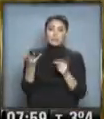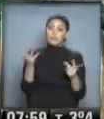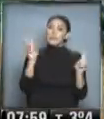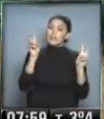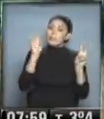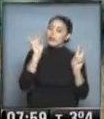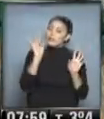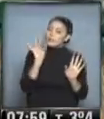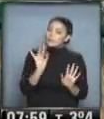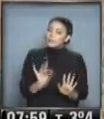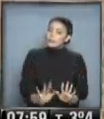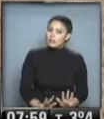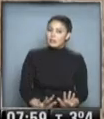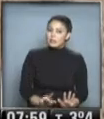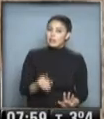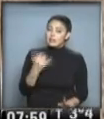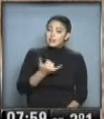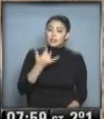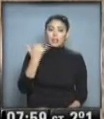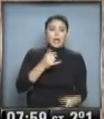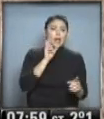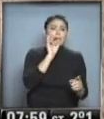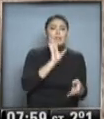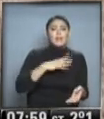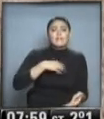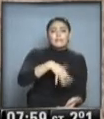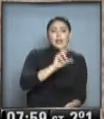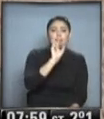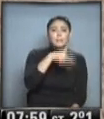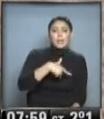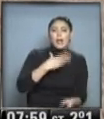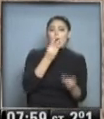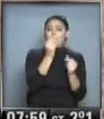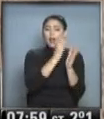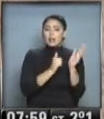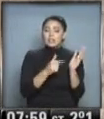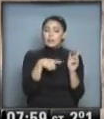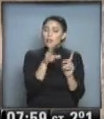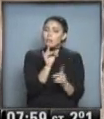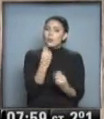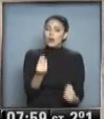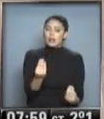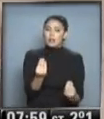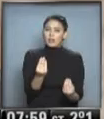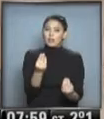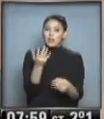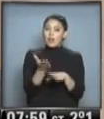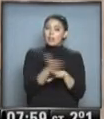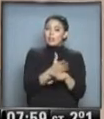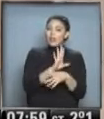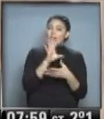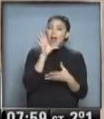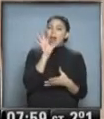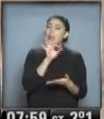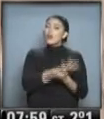tema delicado de más allá del tema del abastecimiento de pan de harina es un tema delicado porque hay atrás de esto se está escondiendo alguna maniobra